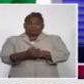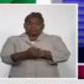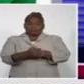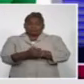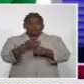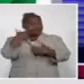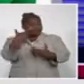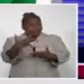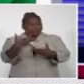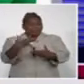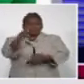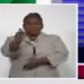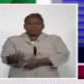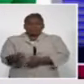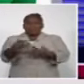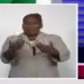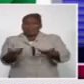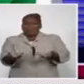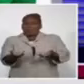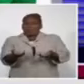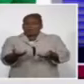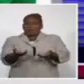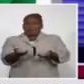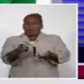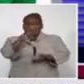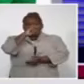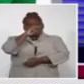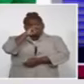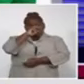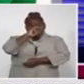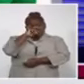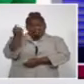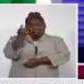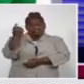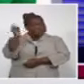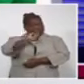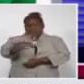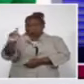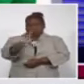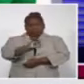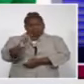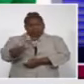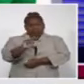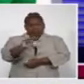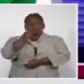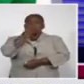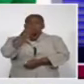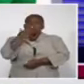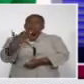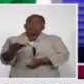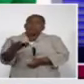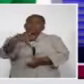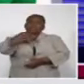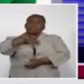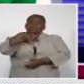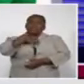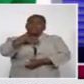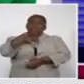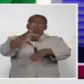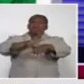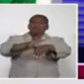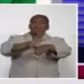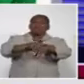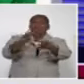personas que no es solo la edad es un factor, pero también la vulnerabilidad por las enfermedades